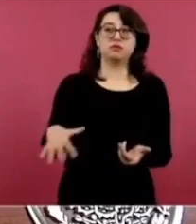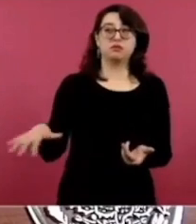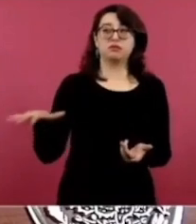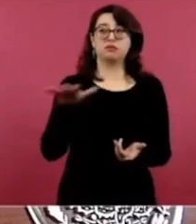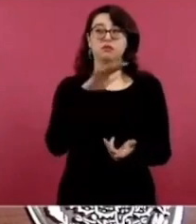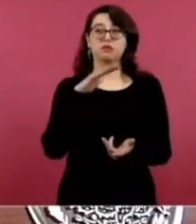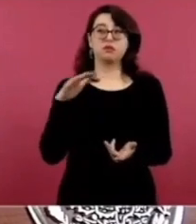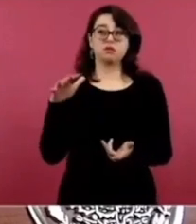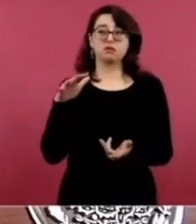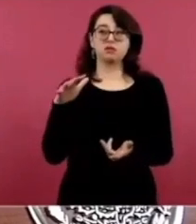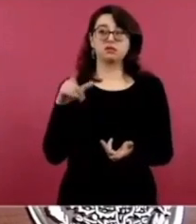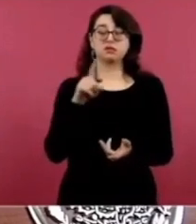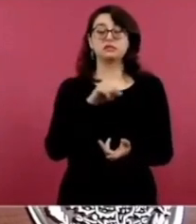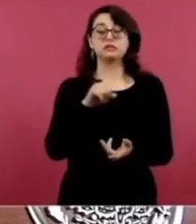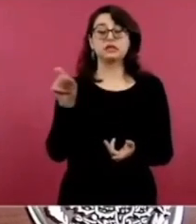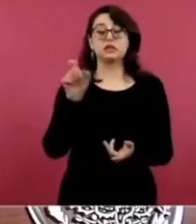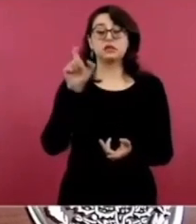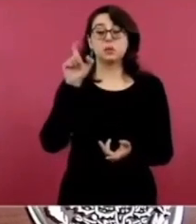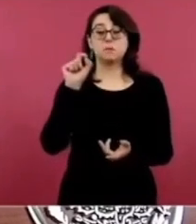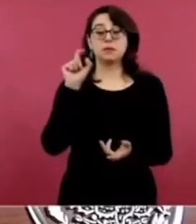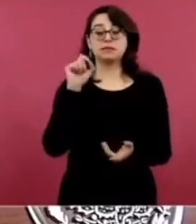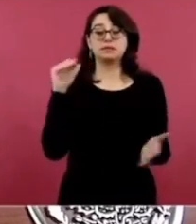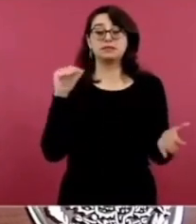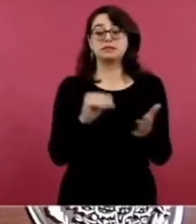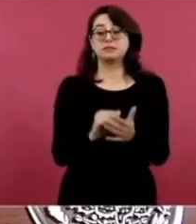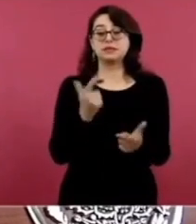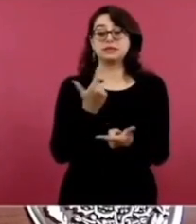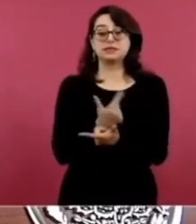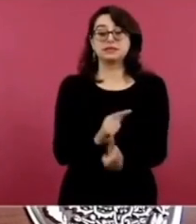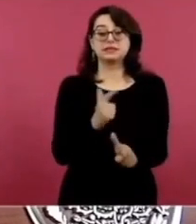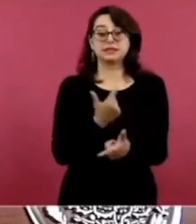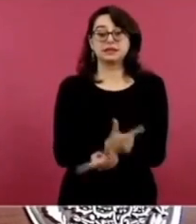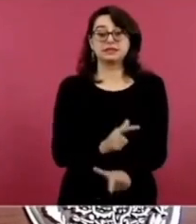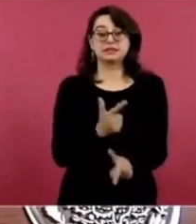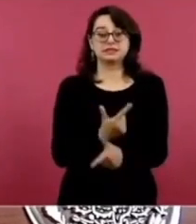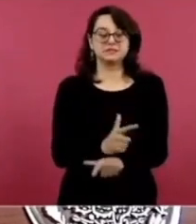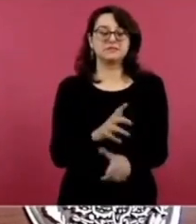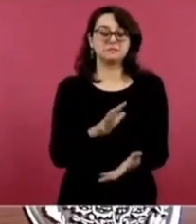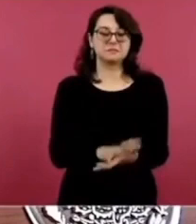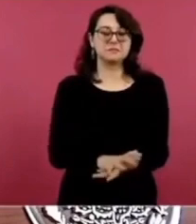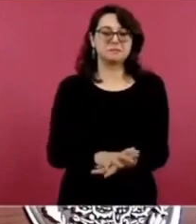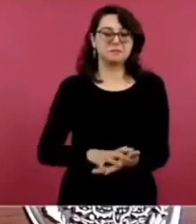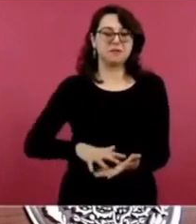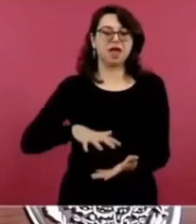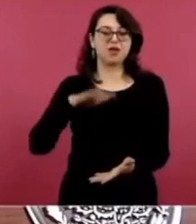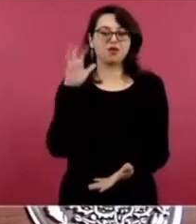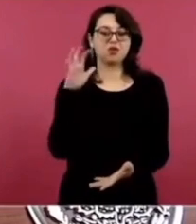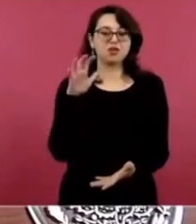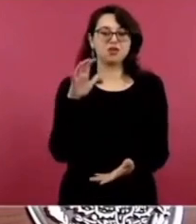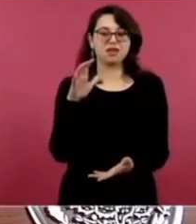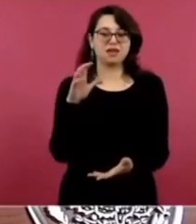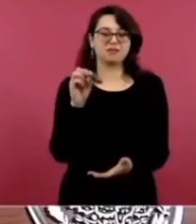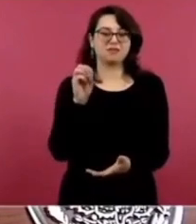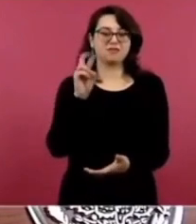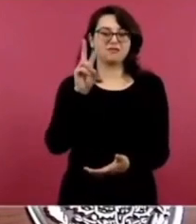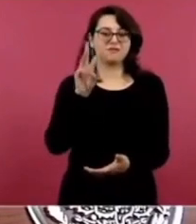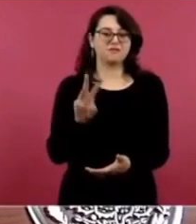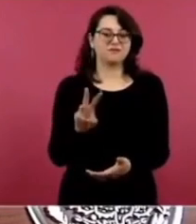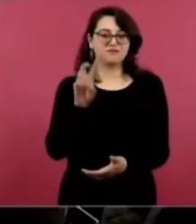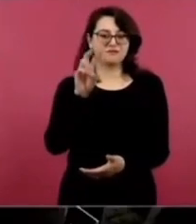120,000 taxis y la mayoría eran Volkswagen de 2 puertas. A mí me